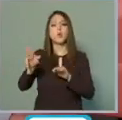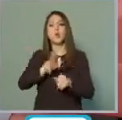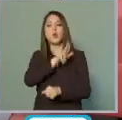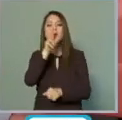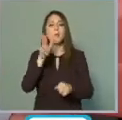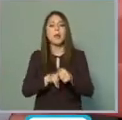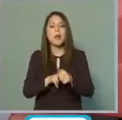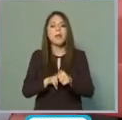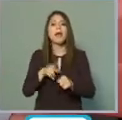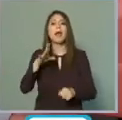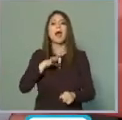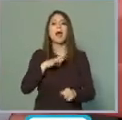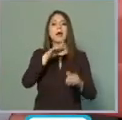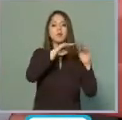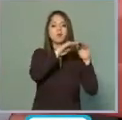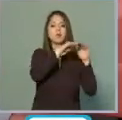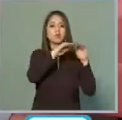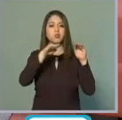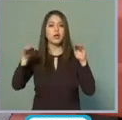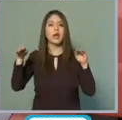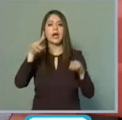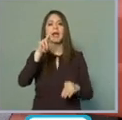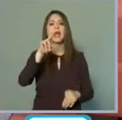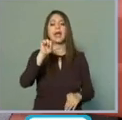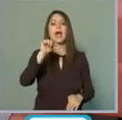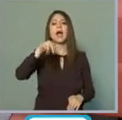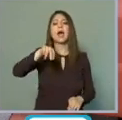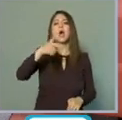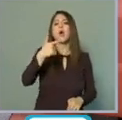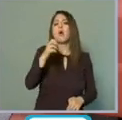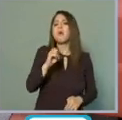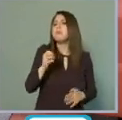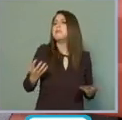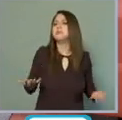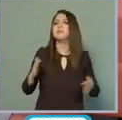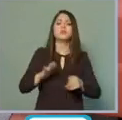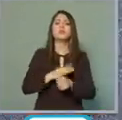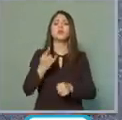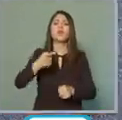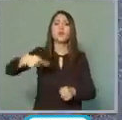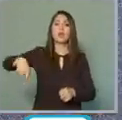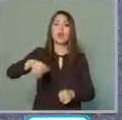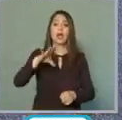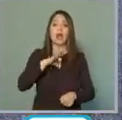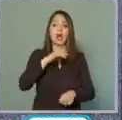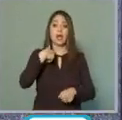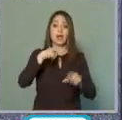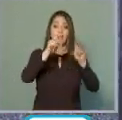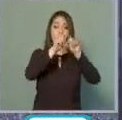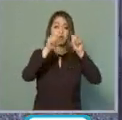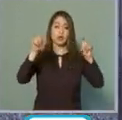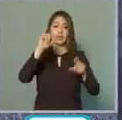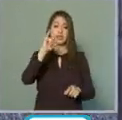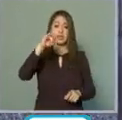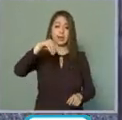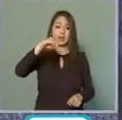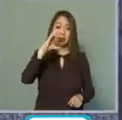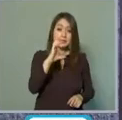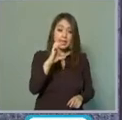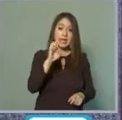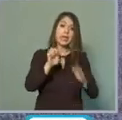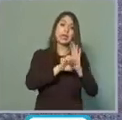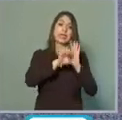mira. Es decir, tenemos un rango. ¿Por qué? Porque si nosotros tenemos este dato de IMC de